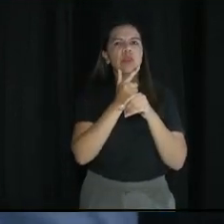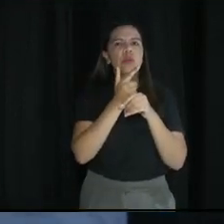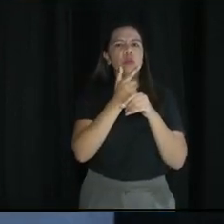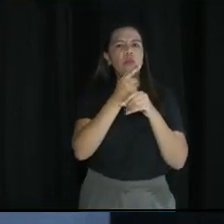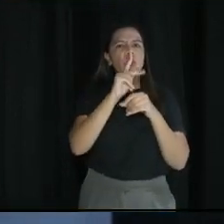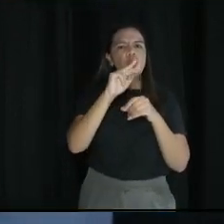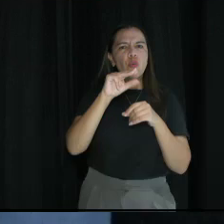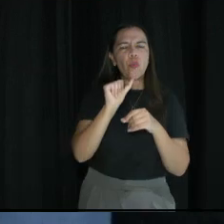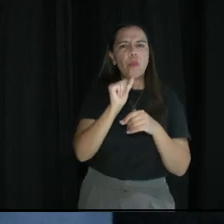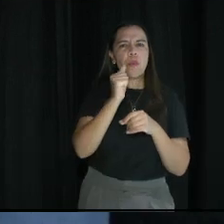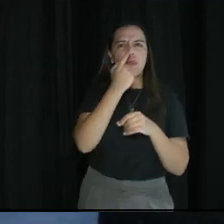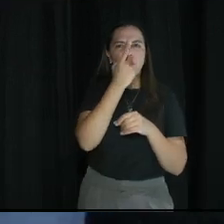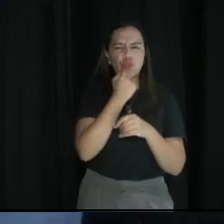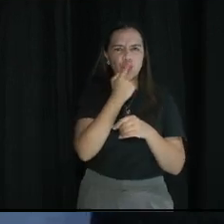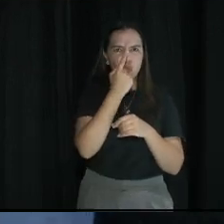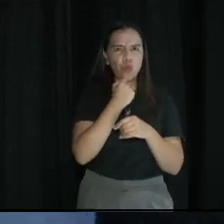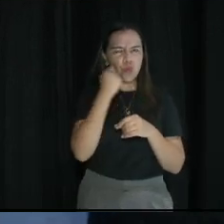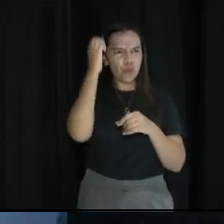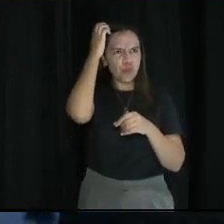Actualmente